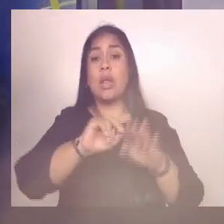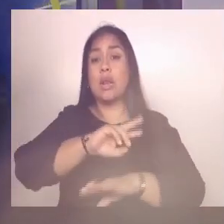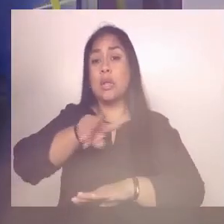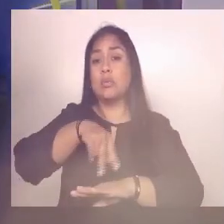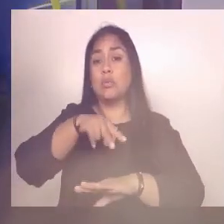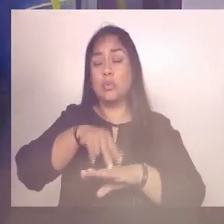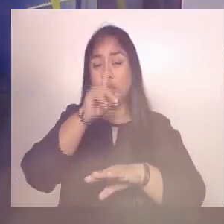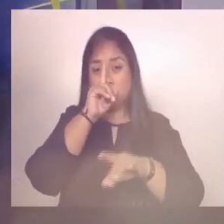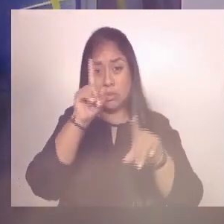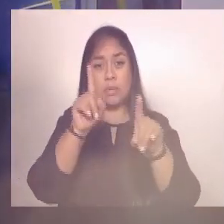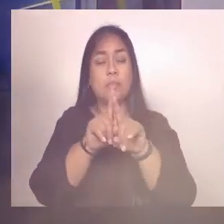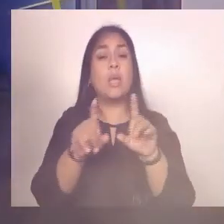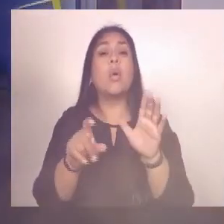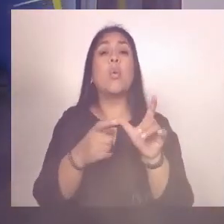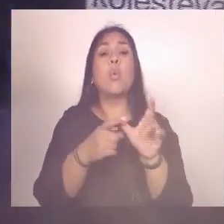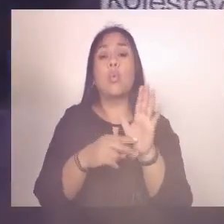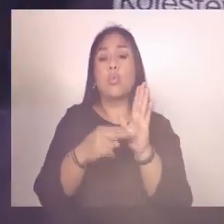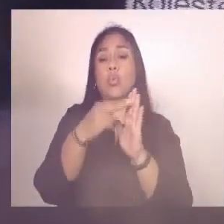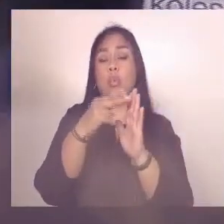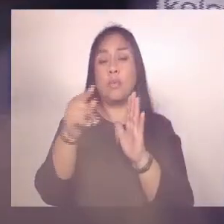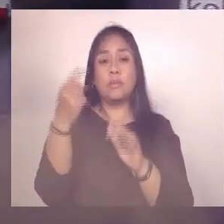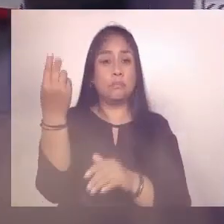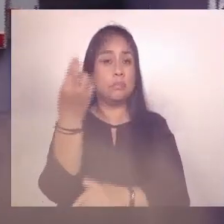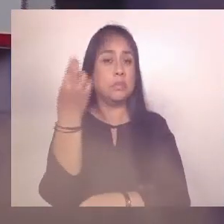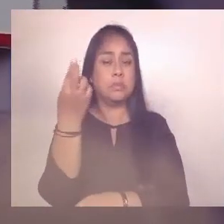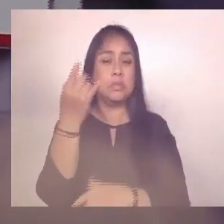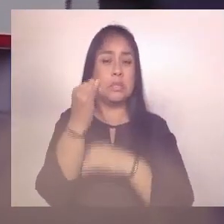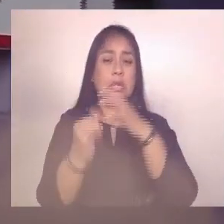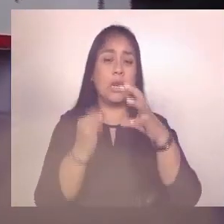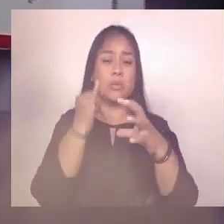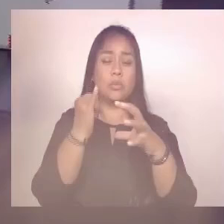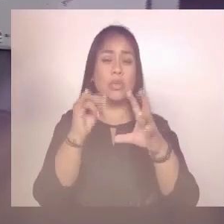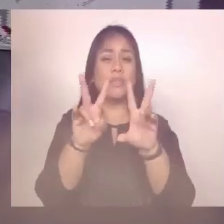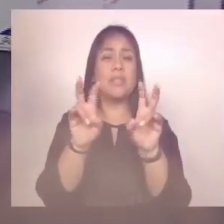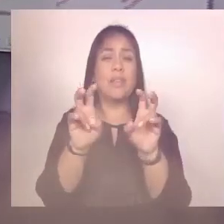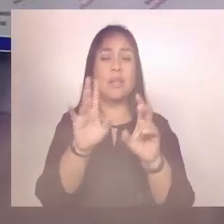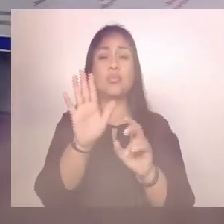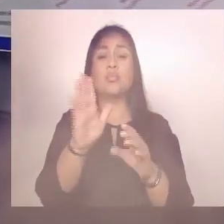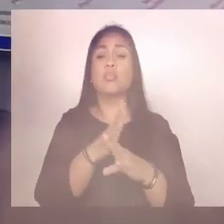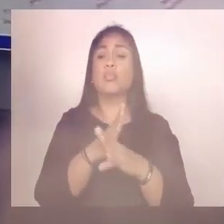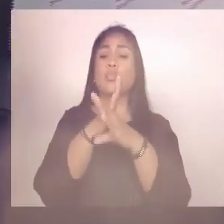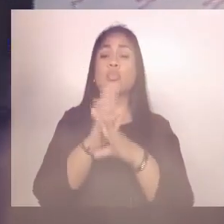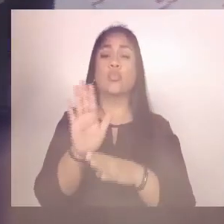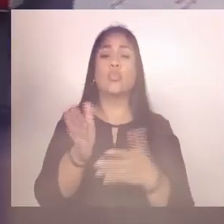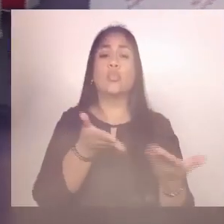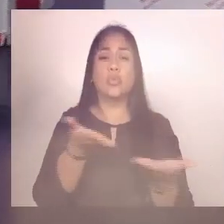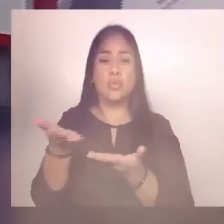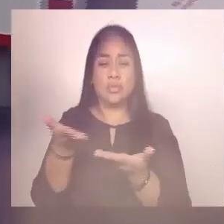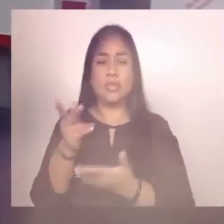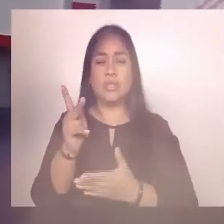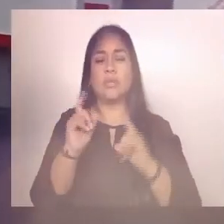así como con normas y principios internacionales relativos a su protección, su atención y